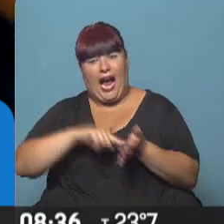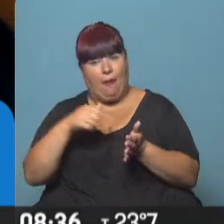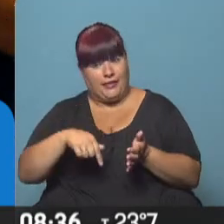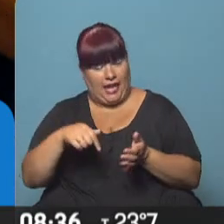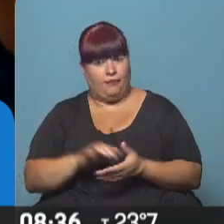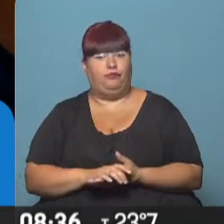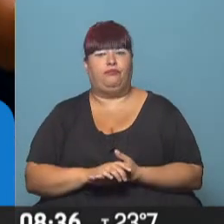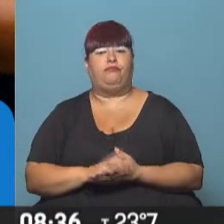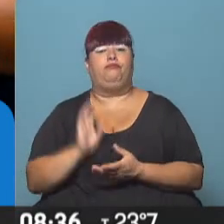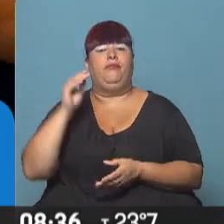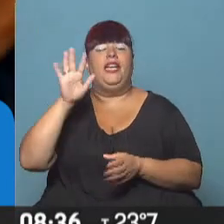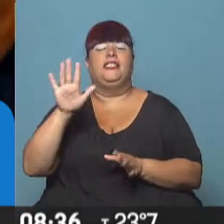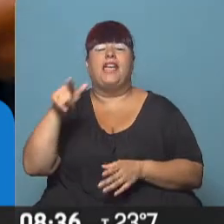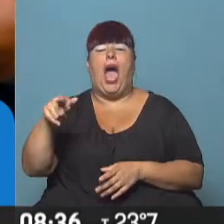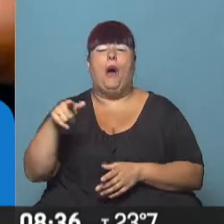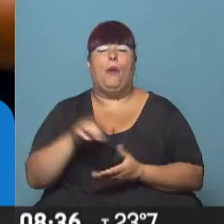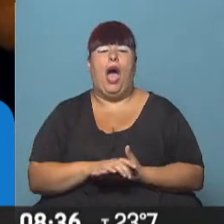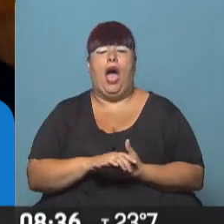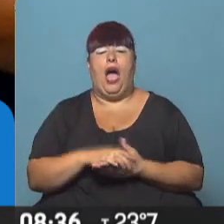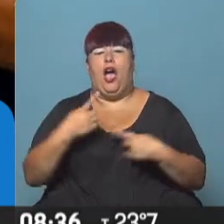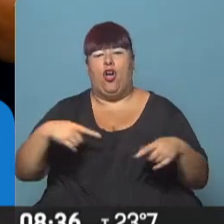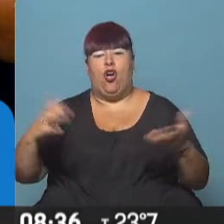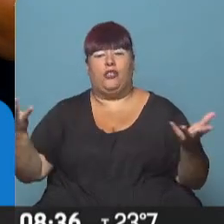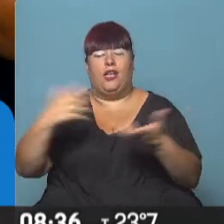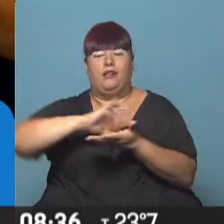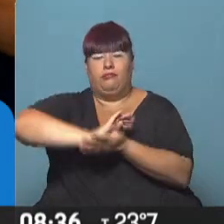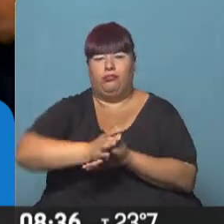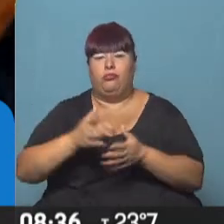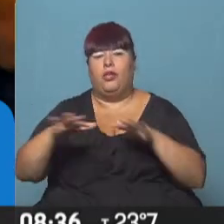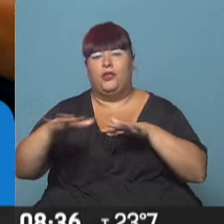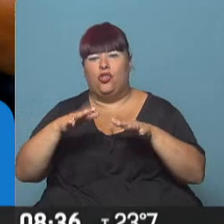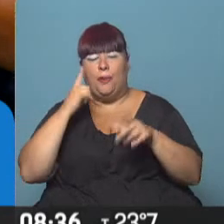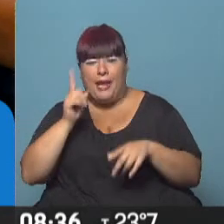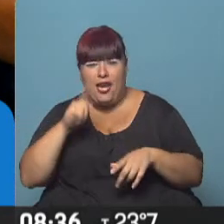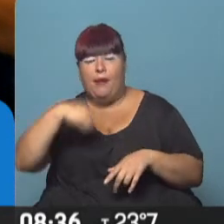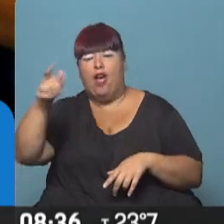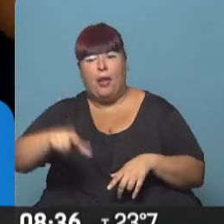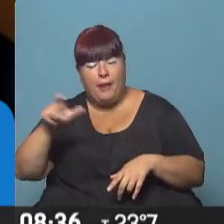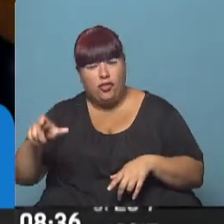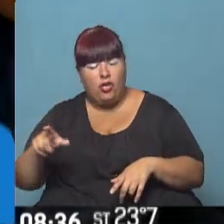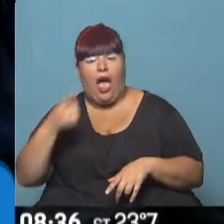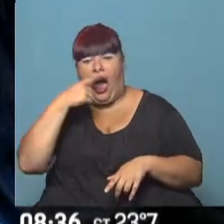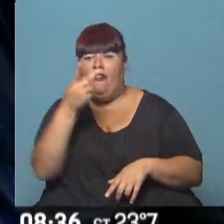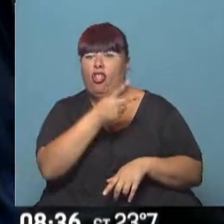Aires habían participado de hechos desbaratando situaciones riesgosas a terceros